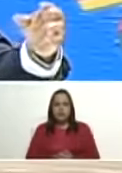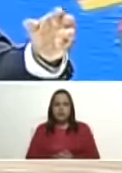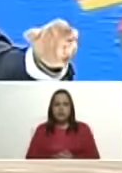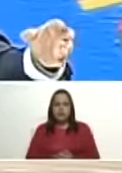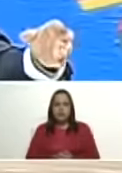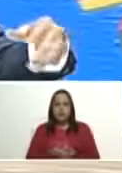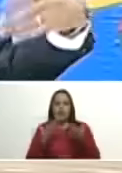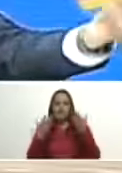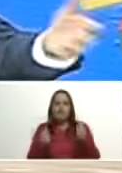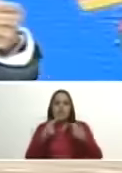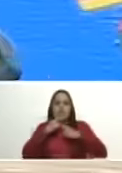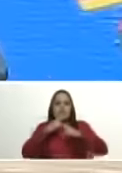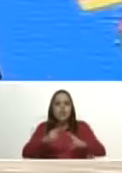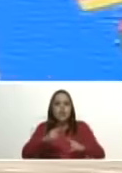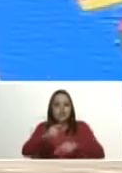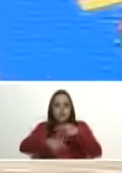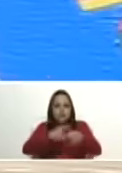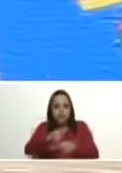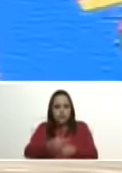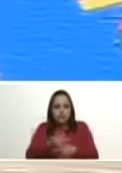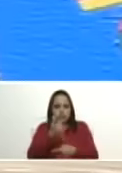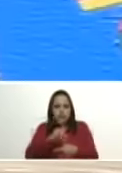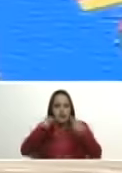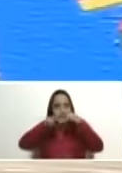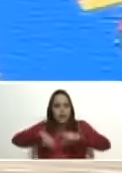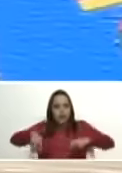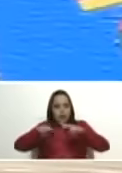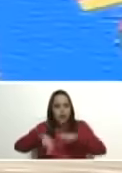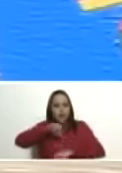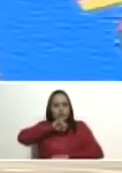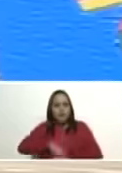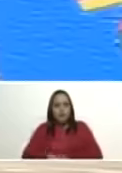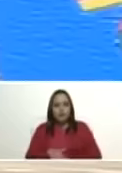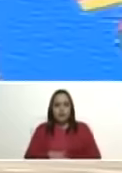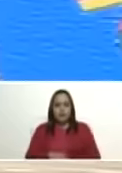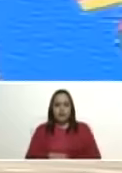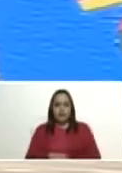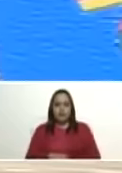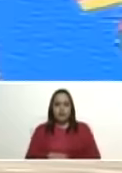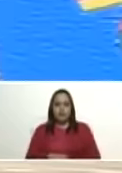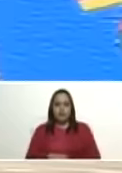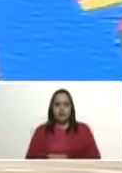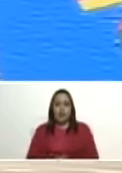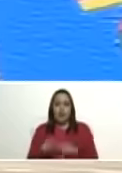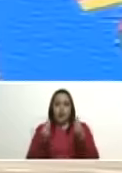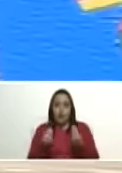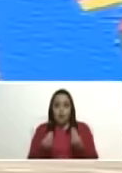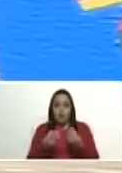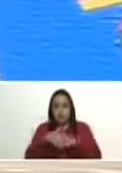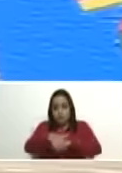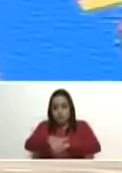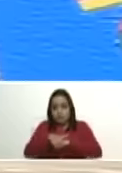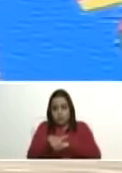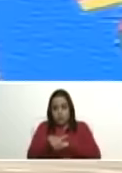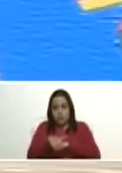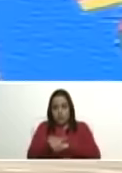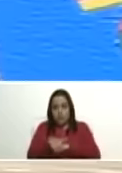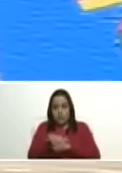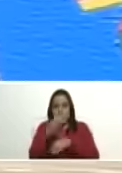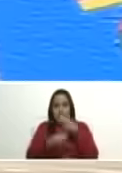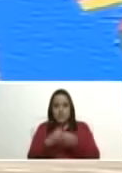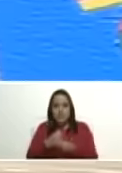los resultados que han arrojado las investigaciones históricas de cómo los británicos